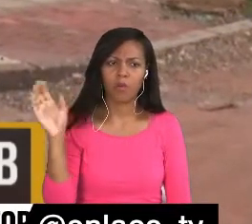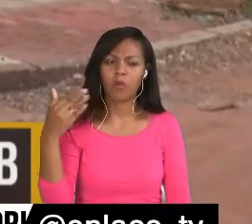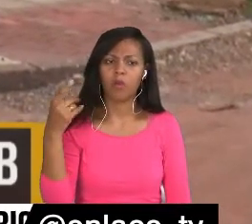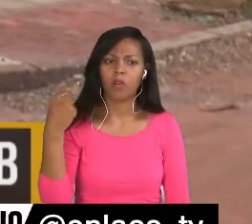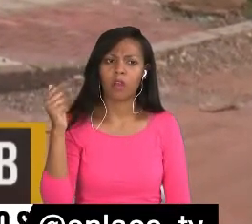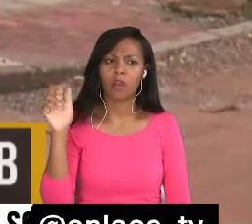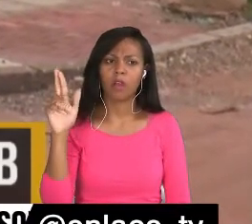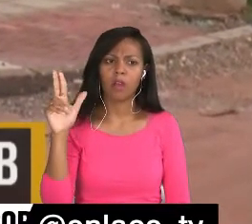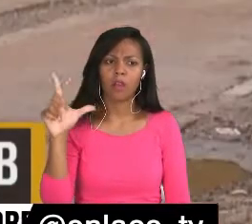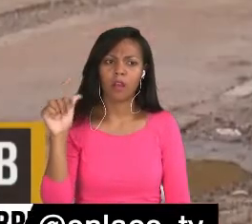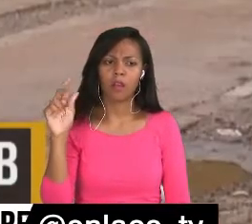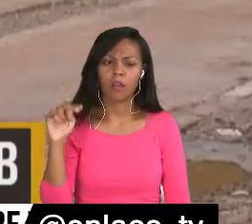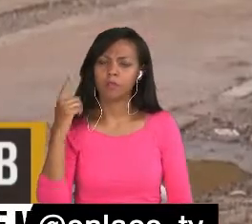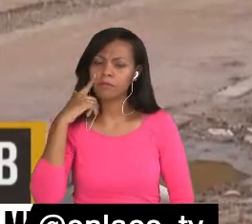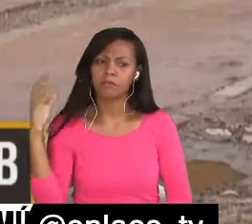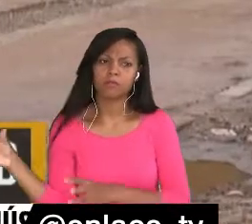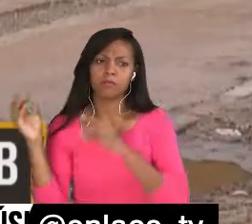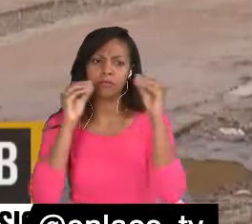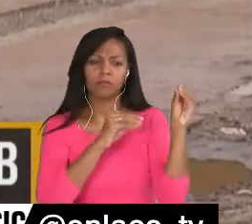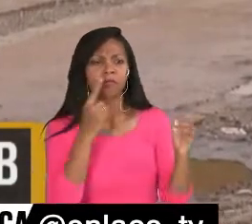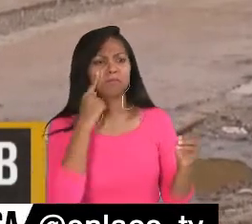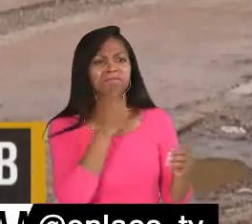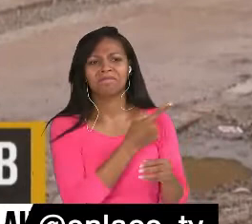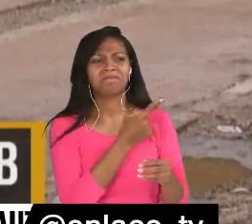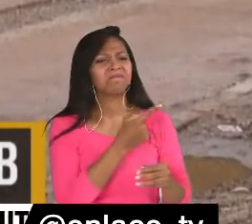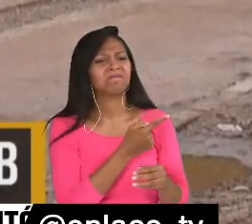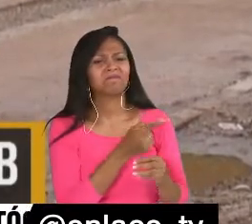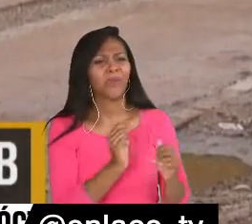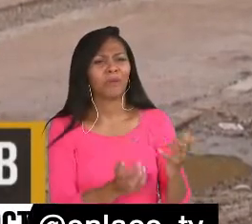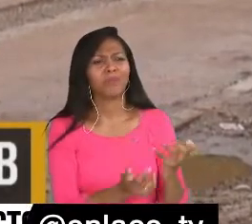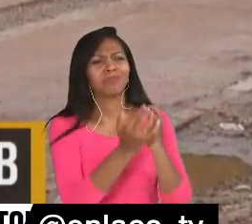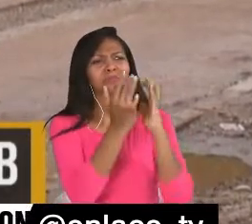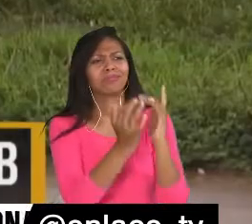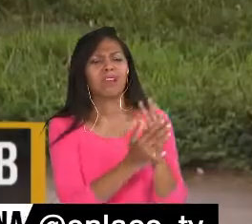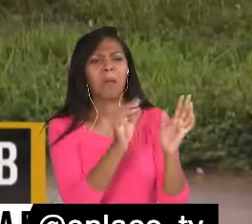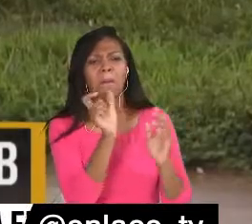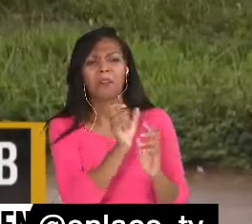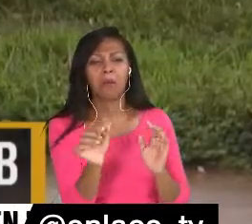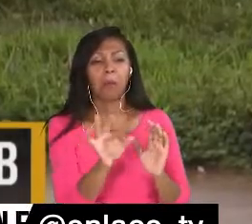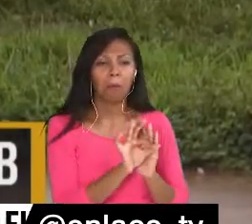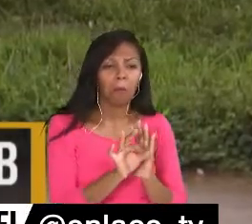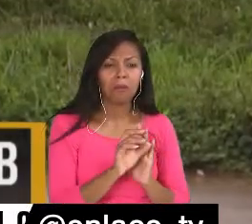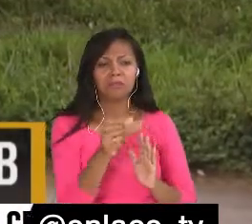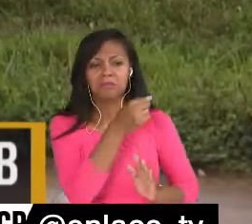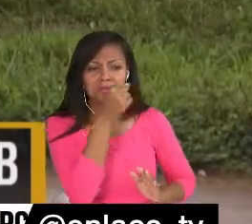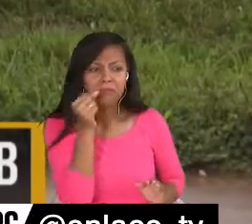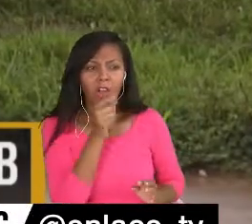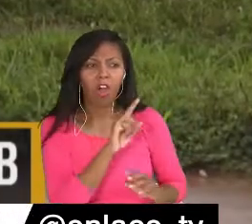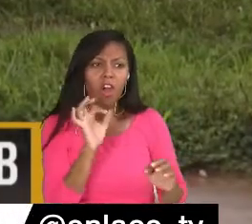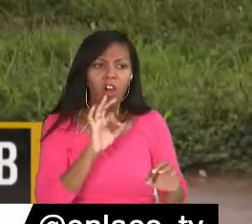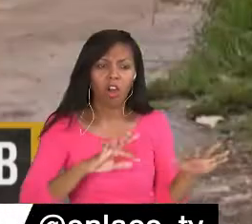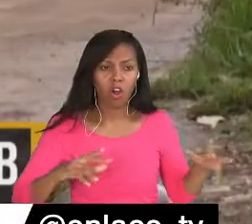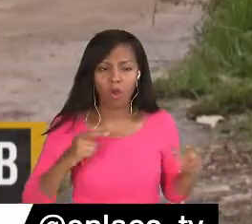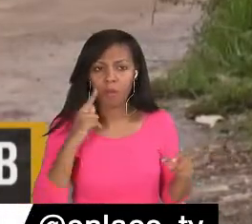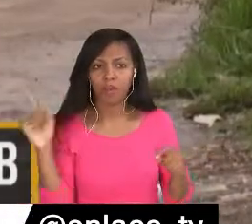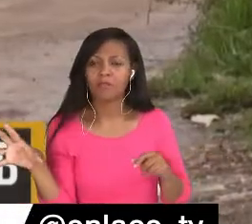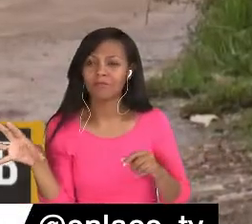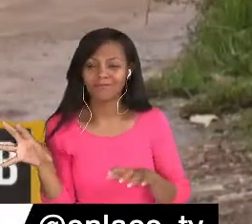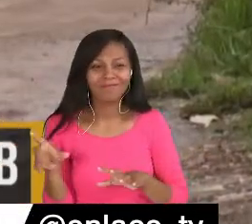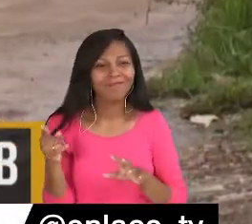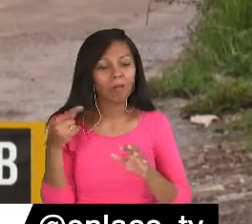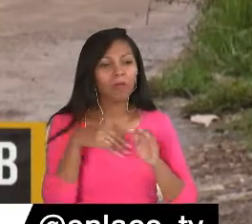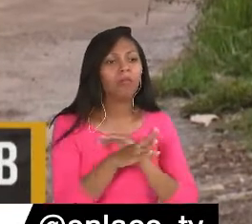El lote está enmontado y sirve de escondite a drogadictos y malhechores, lo que convierte el entorno del megacolegio y urbanizaciones como Colinas del Norte en